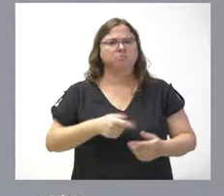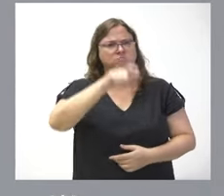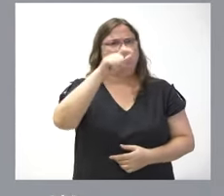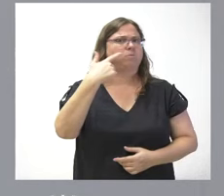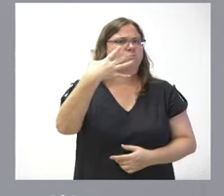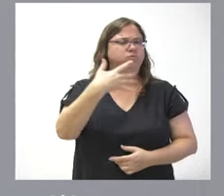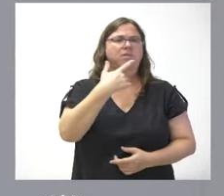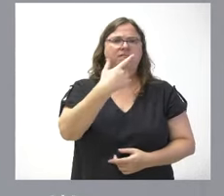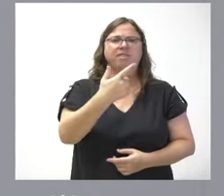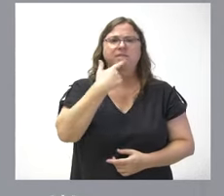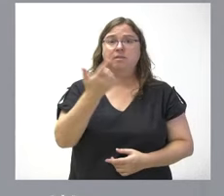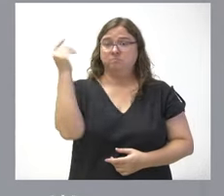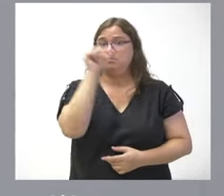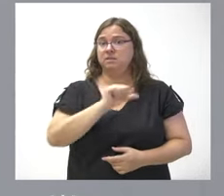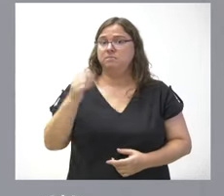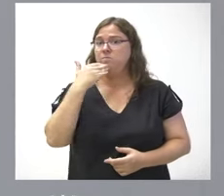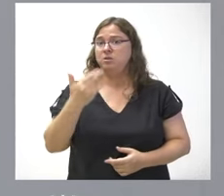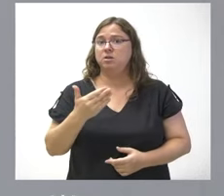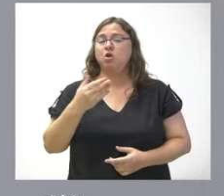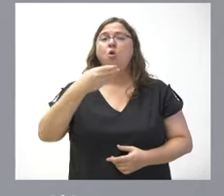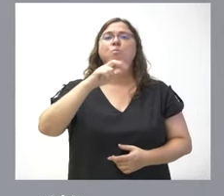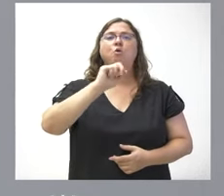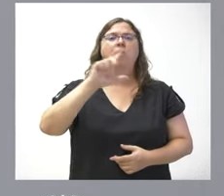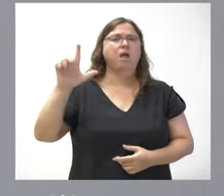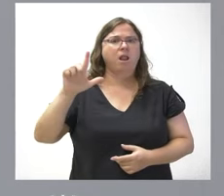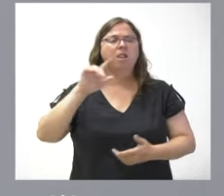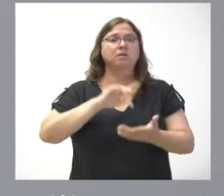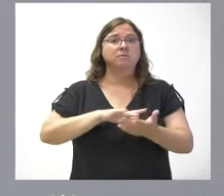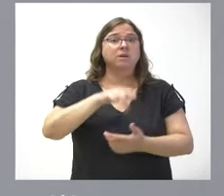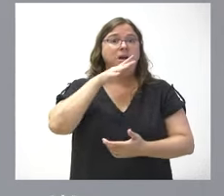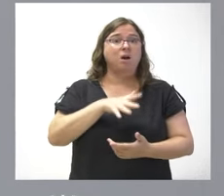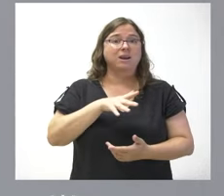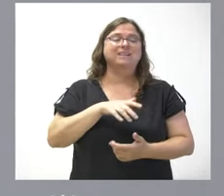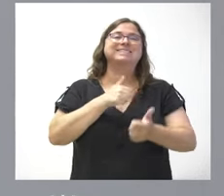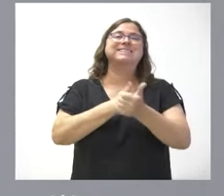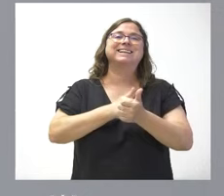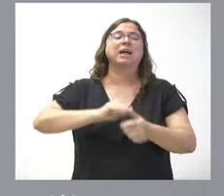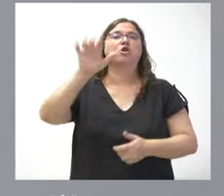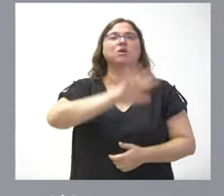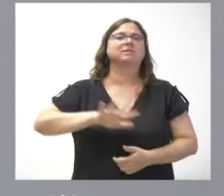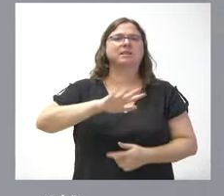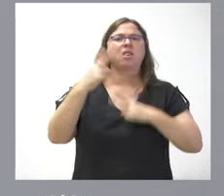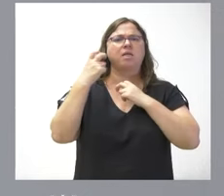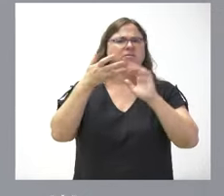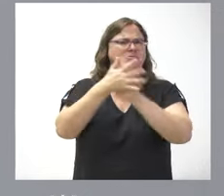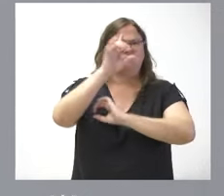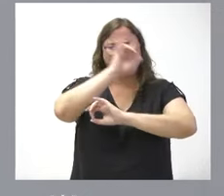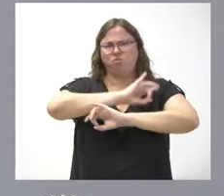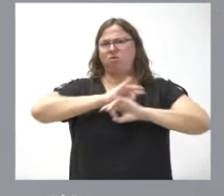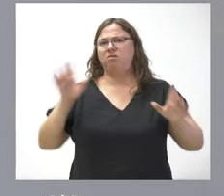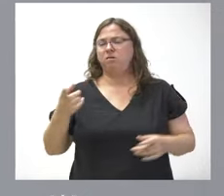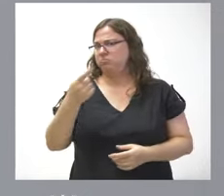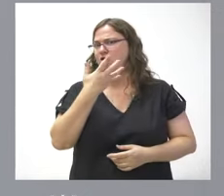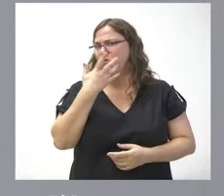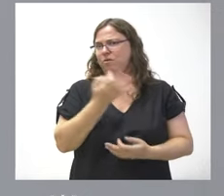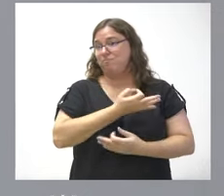que esta misma semana jusp borrel que ha sido secretario de estado de Hacienda ha sido muy claro al señalar y él lo conoce muy